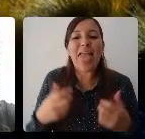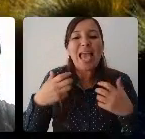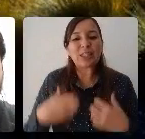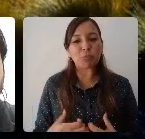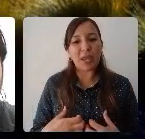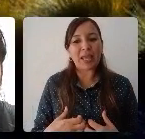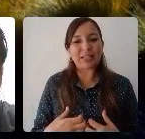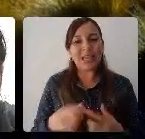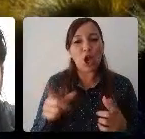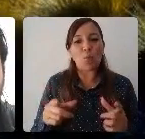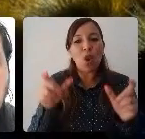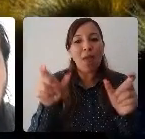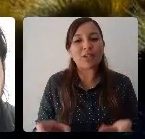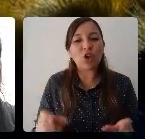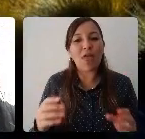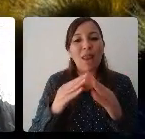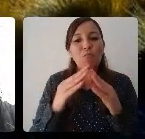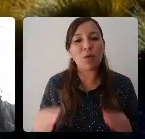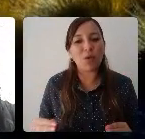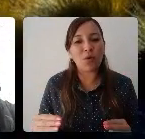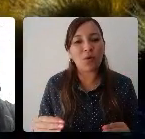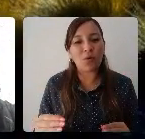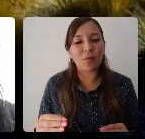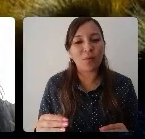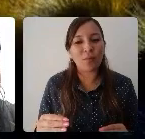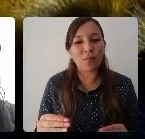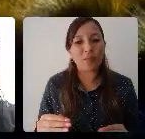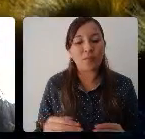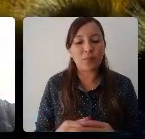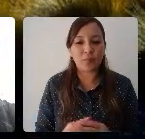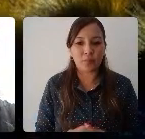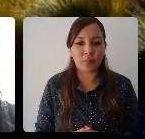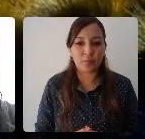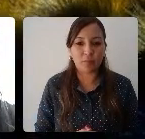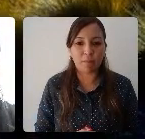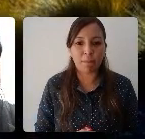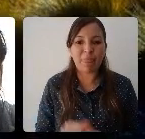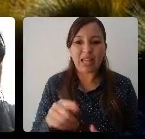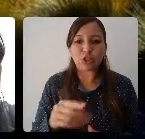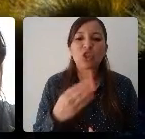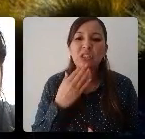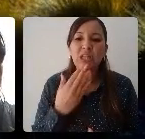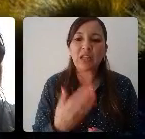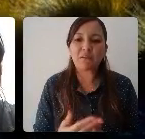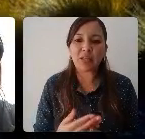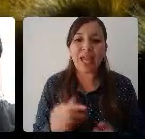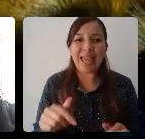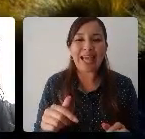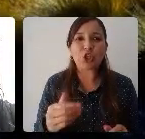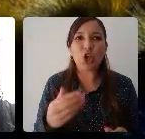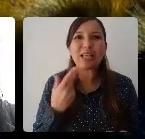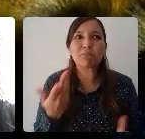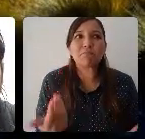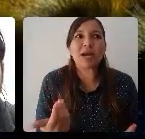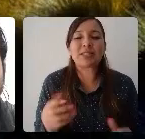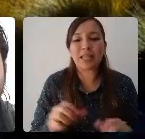la diversificación turística a nivel nacional, a tal punto que le generan un valor de autenticidad a cada uno de